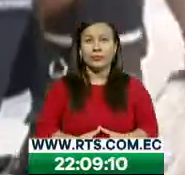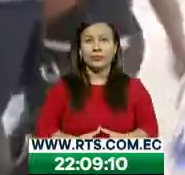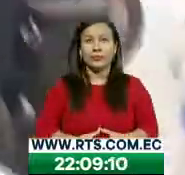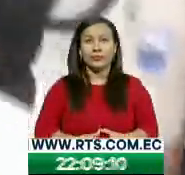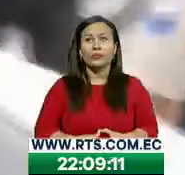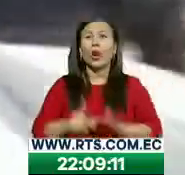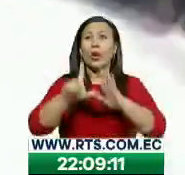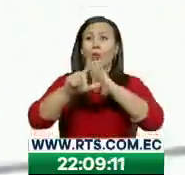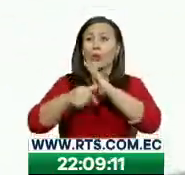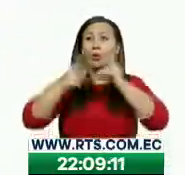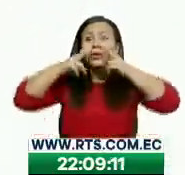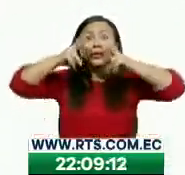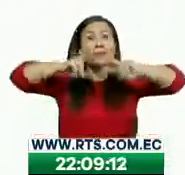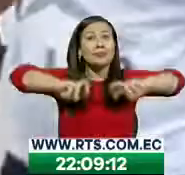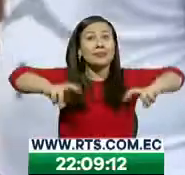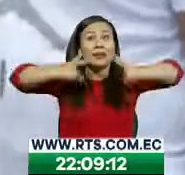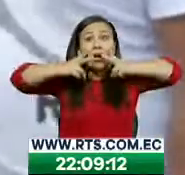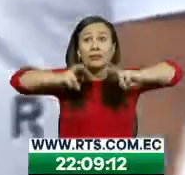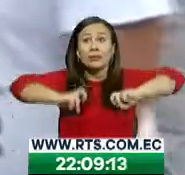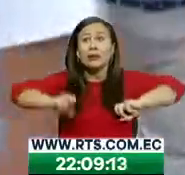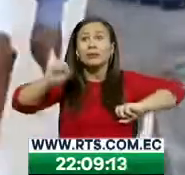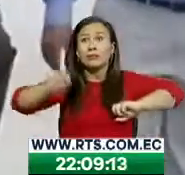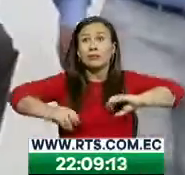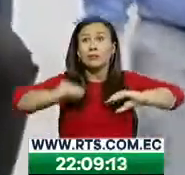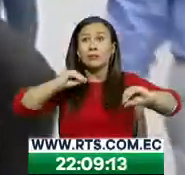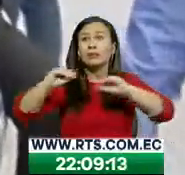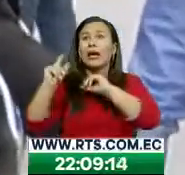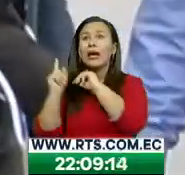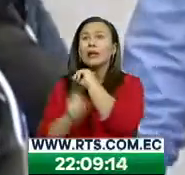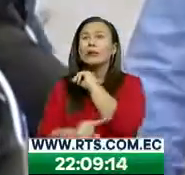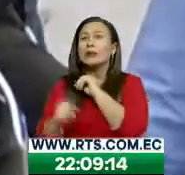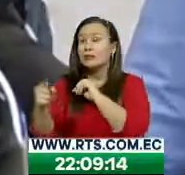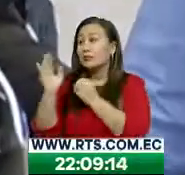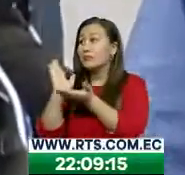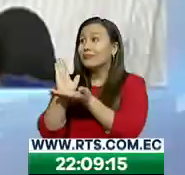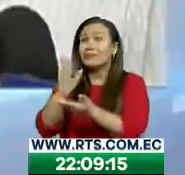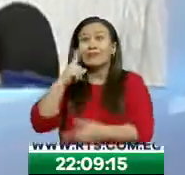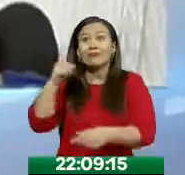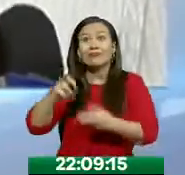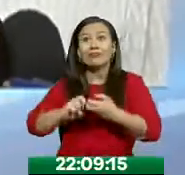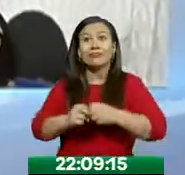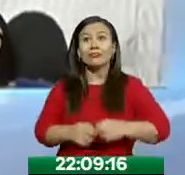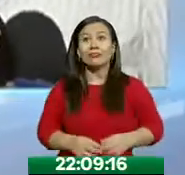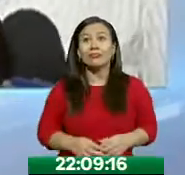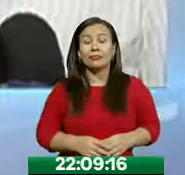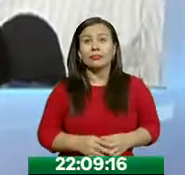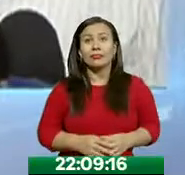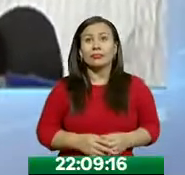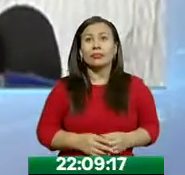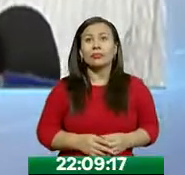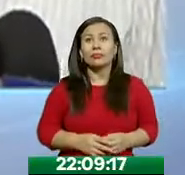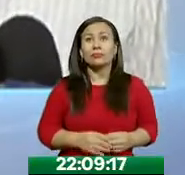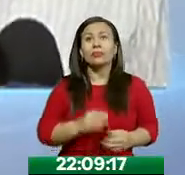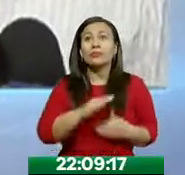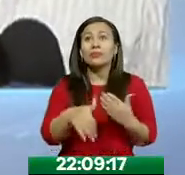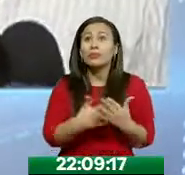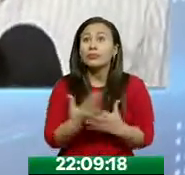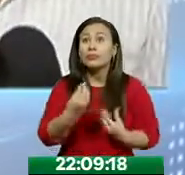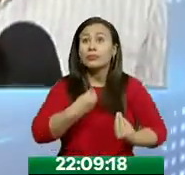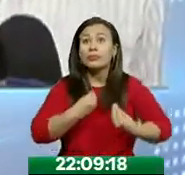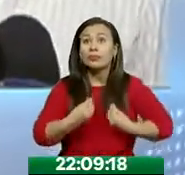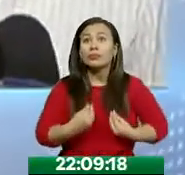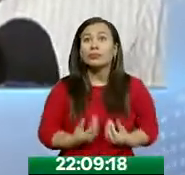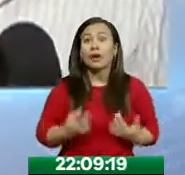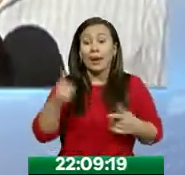Luego de las investigaciones se determinarían las sanciones ante este suceso. Todo se configuró a